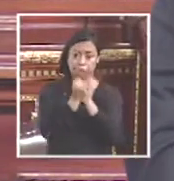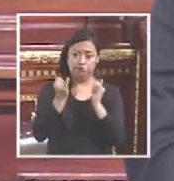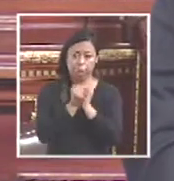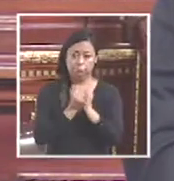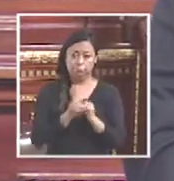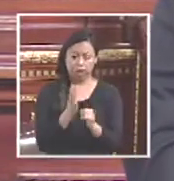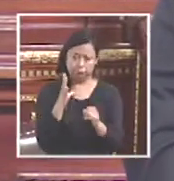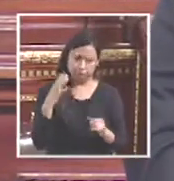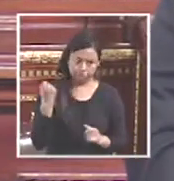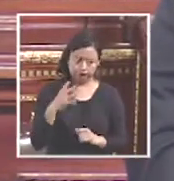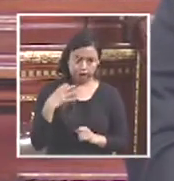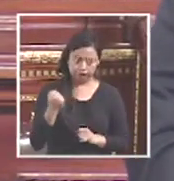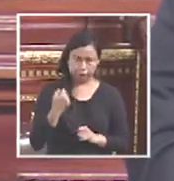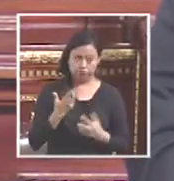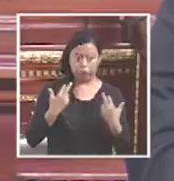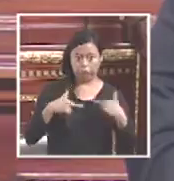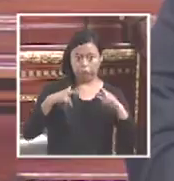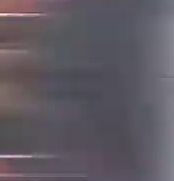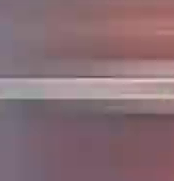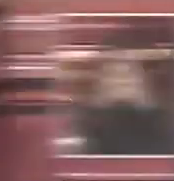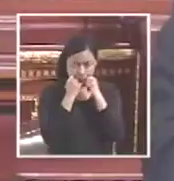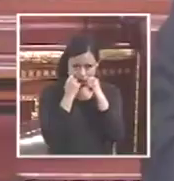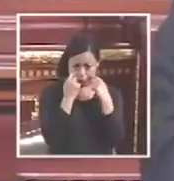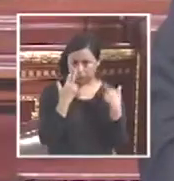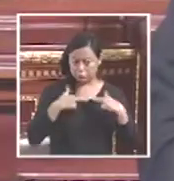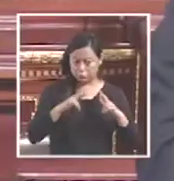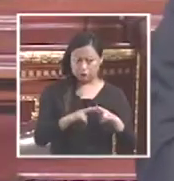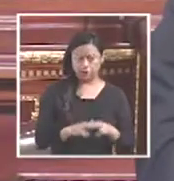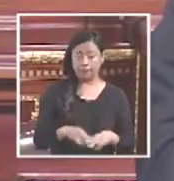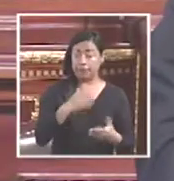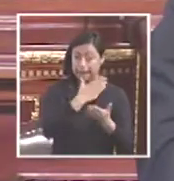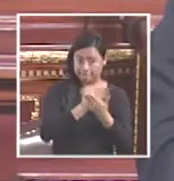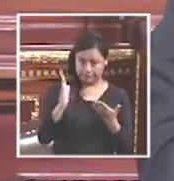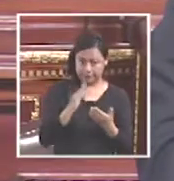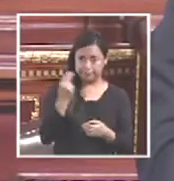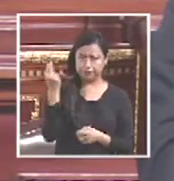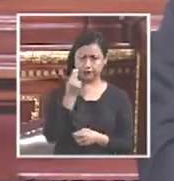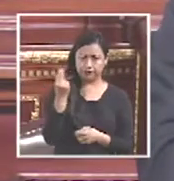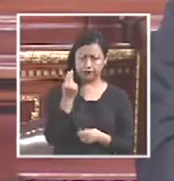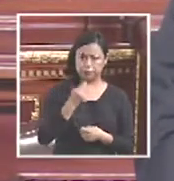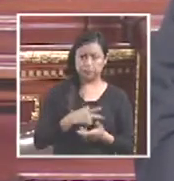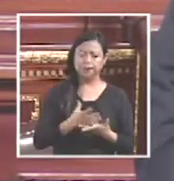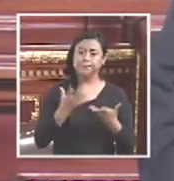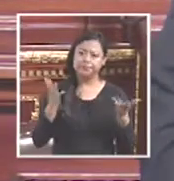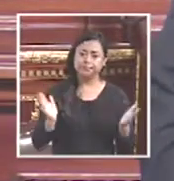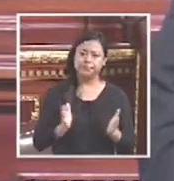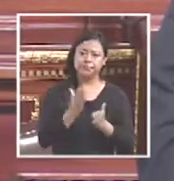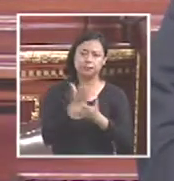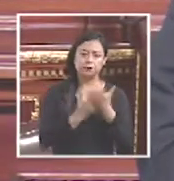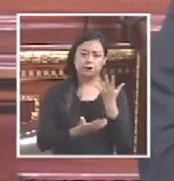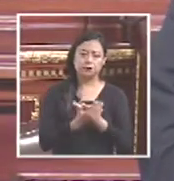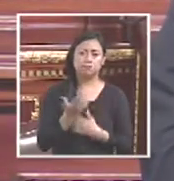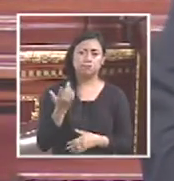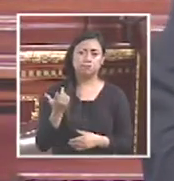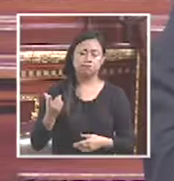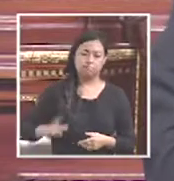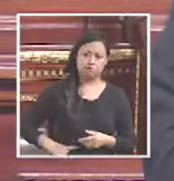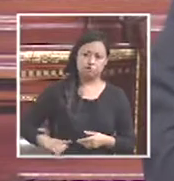relación con la representación política. Es necesario propicie la